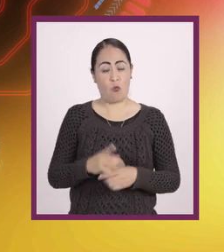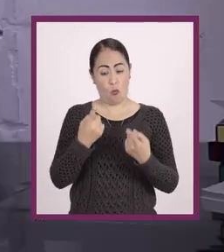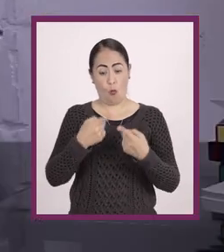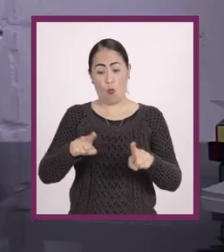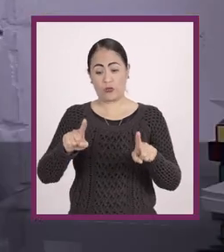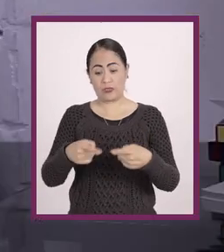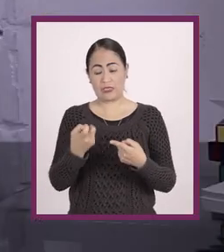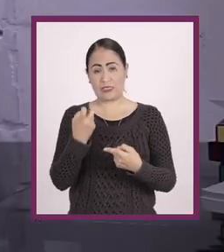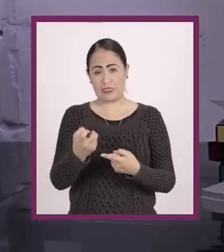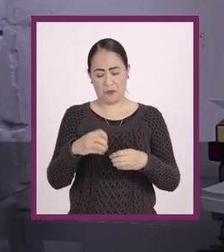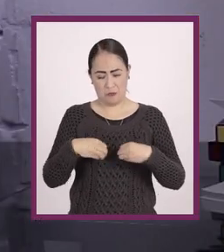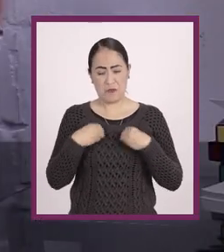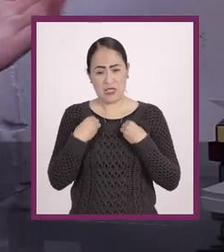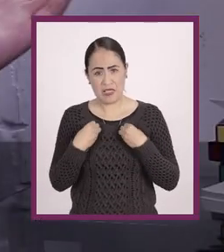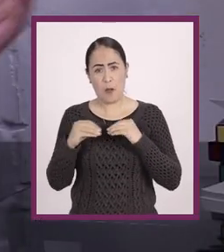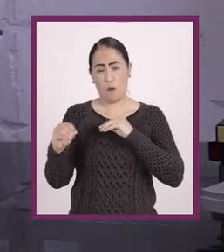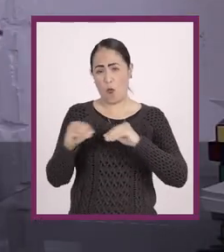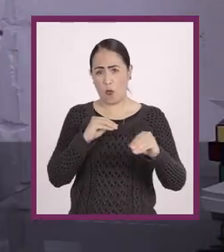estudiar